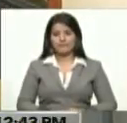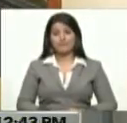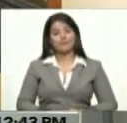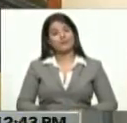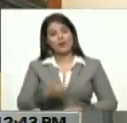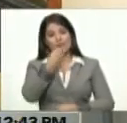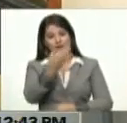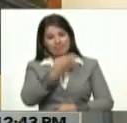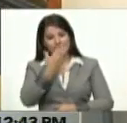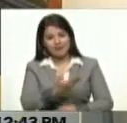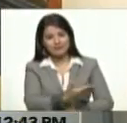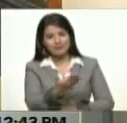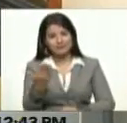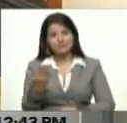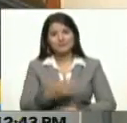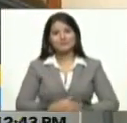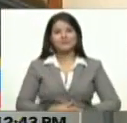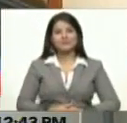Bueno, muy buenas tardes.